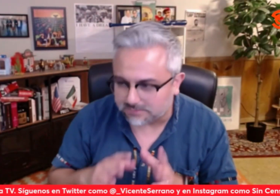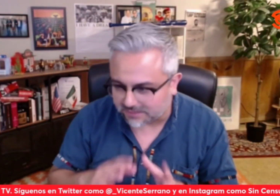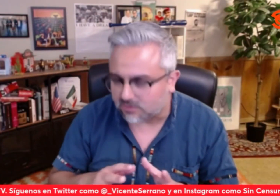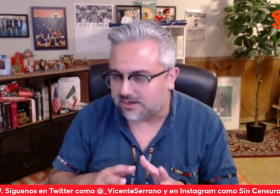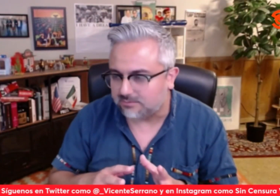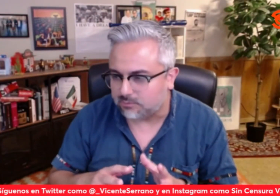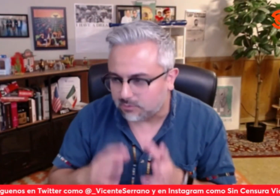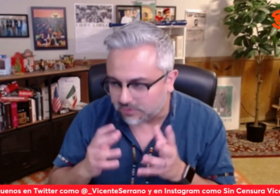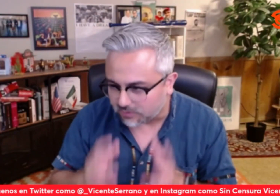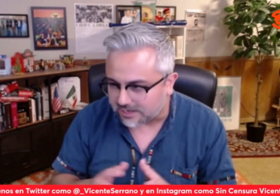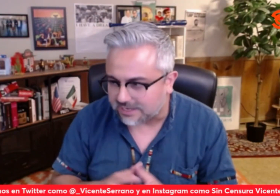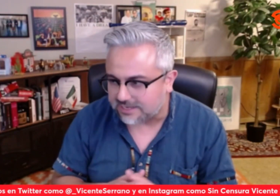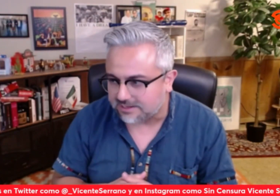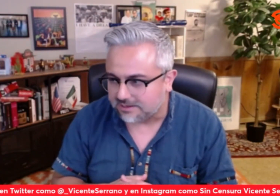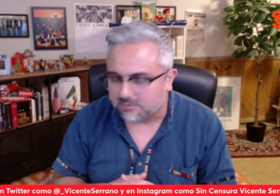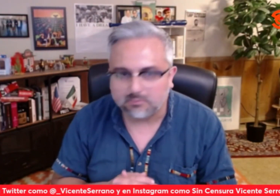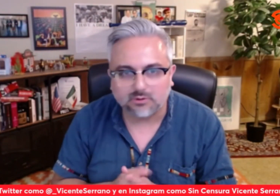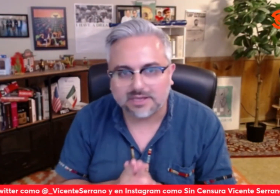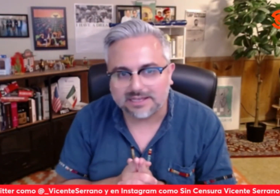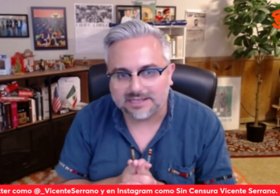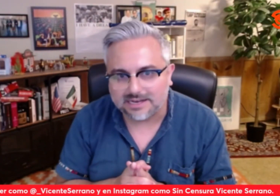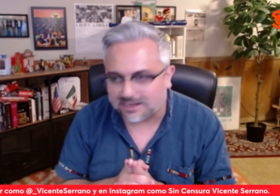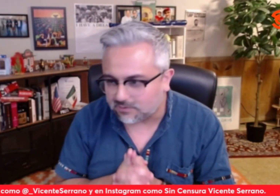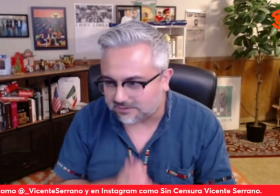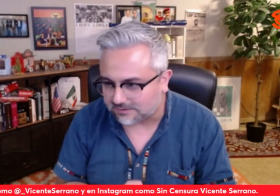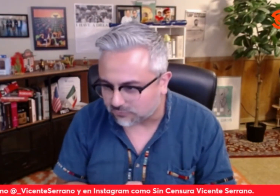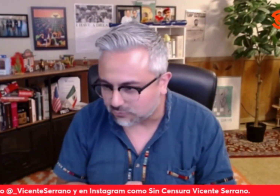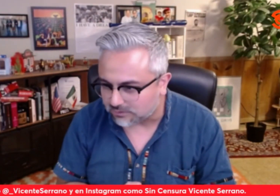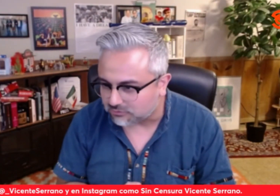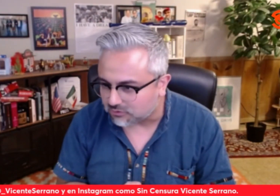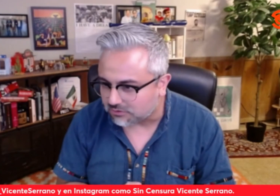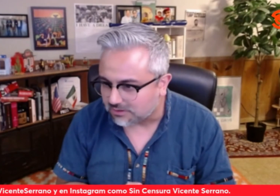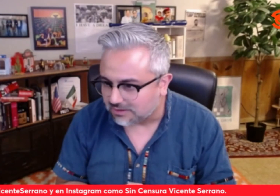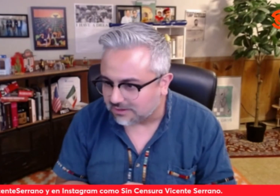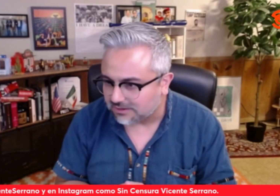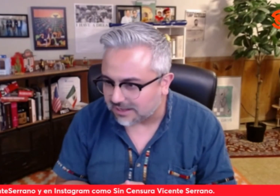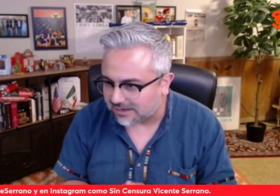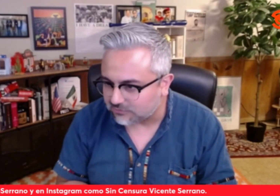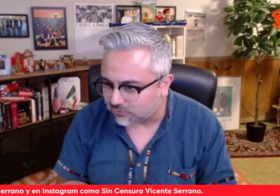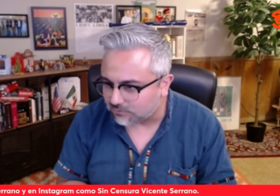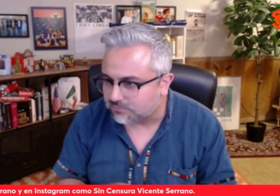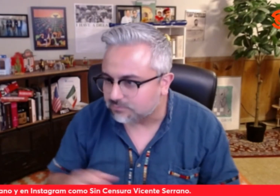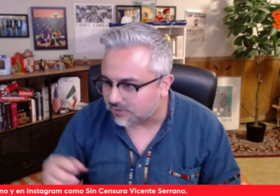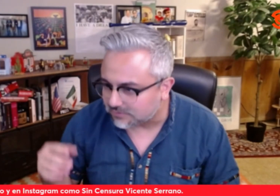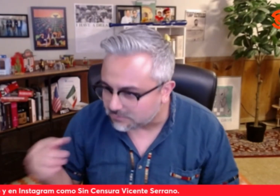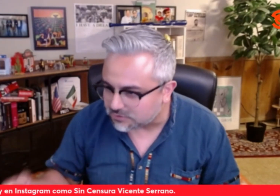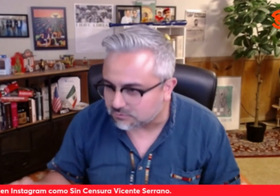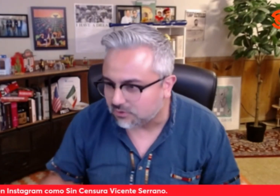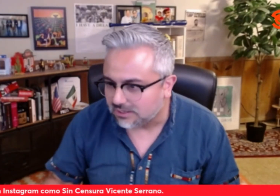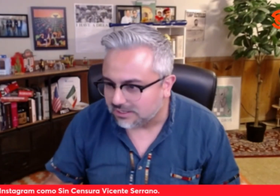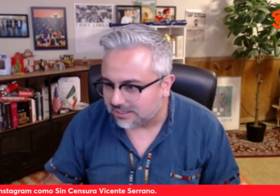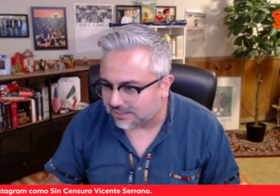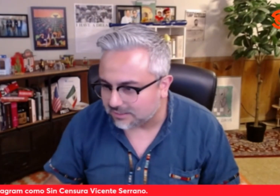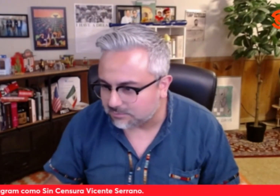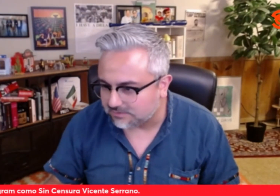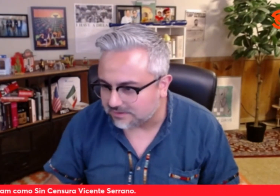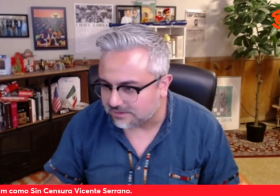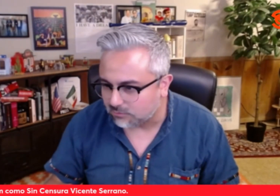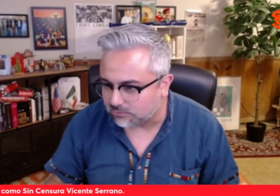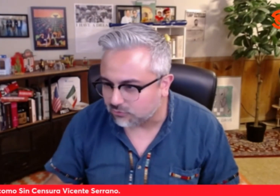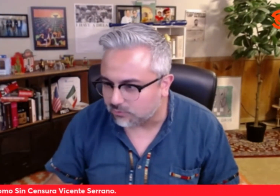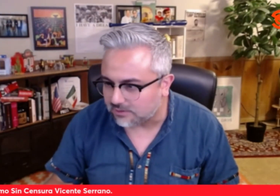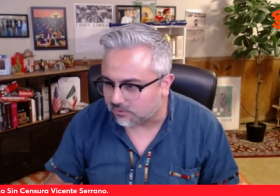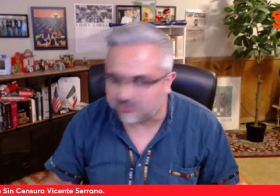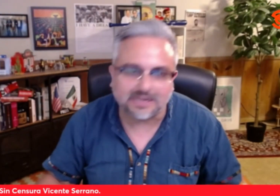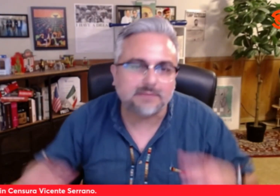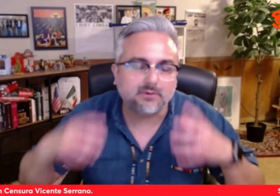agradeció primero al pueblo de Oaxaca porque ahí la Cuarta Transformación arrasó, pero asimismo el presidente